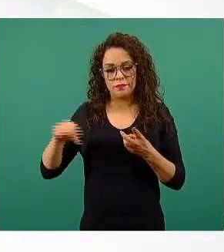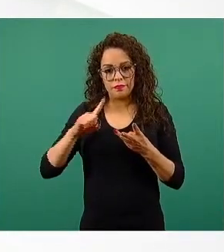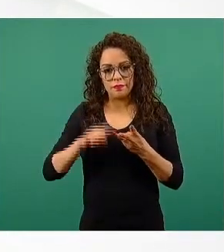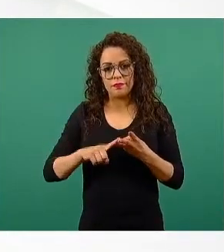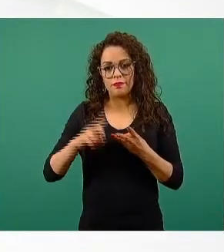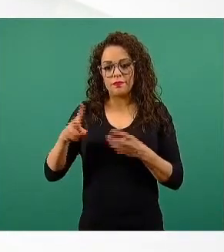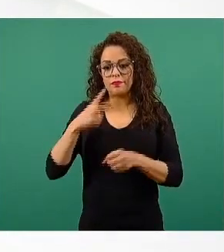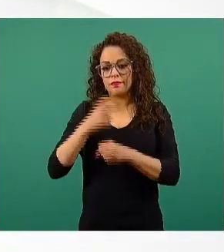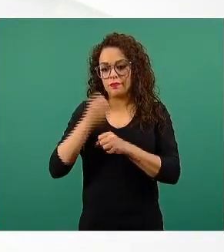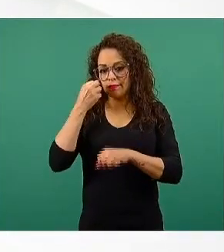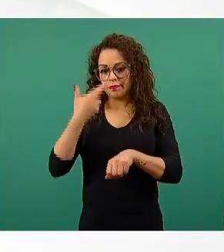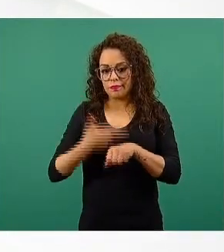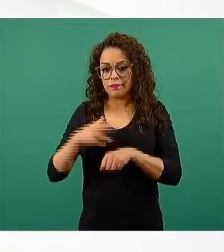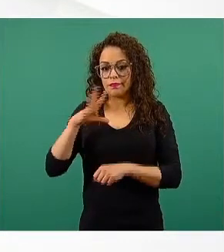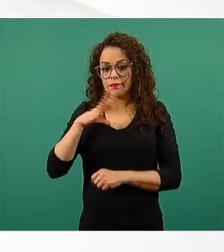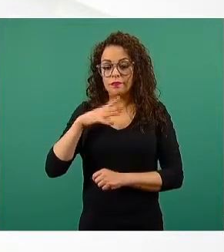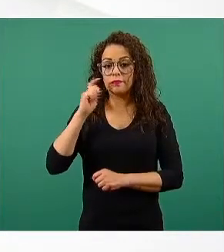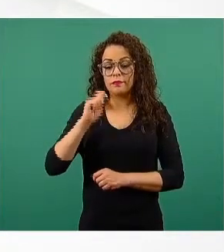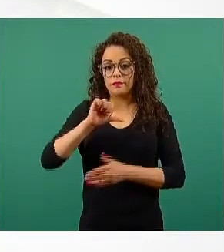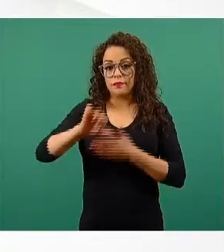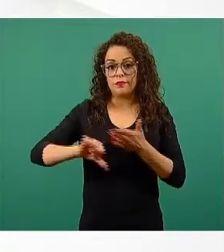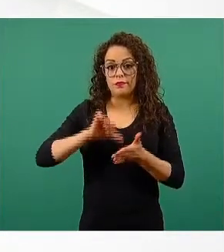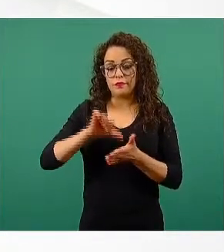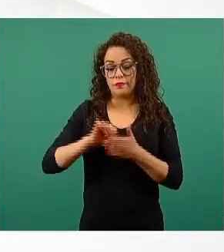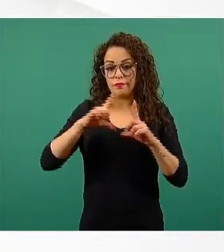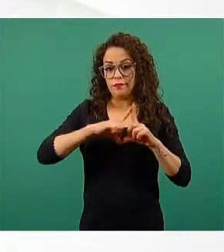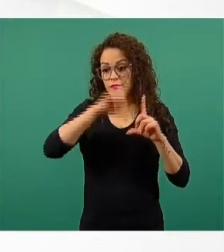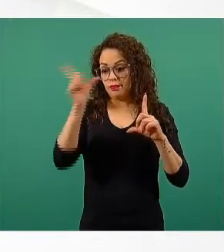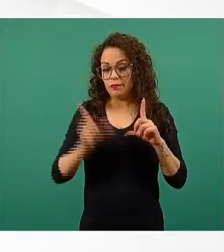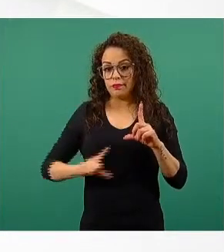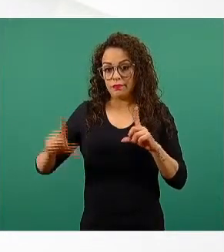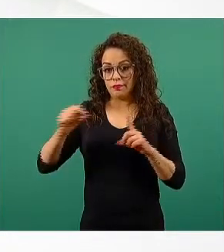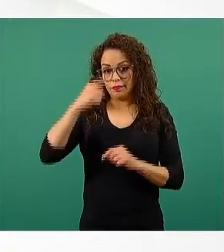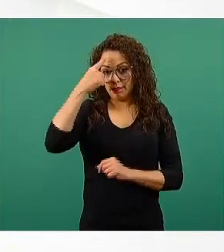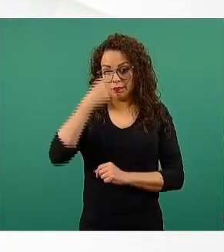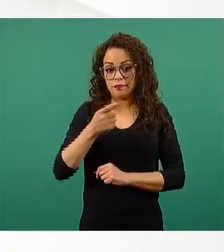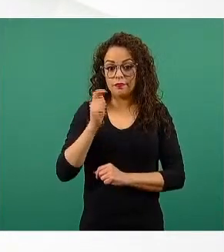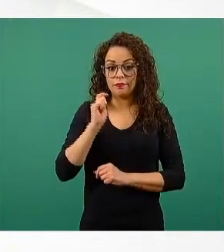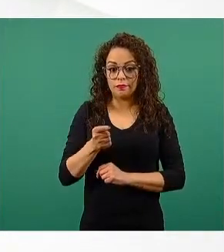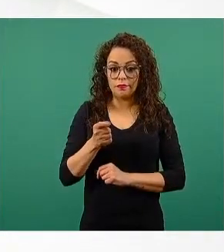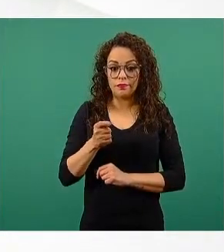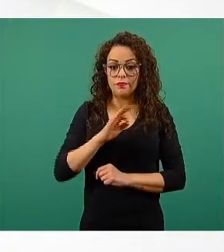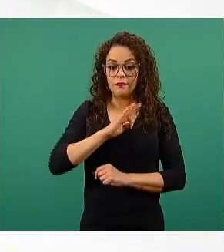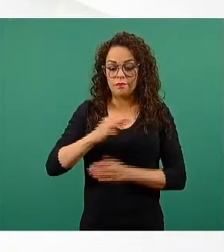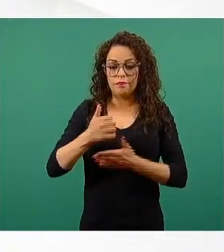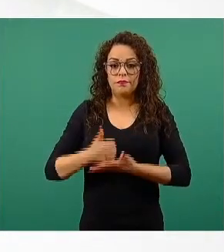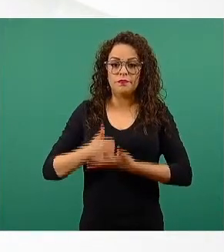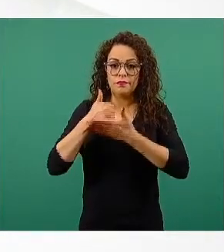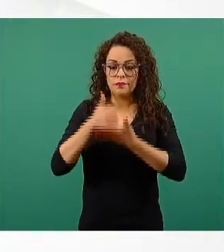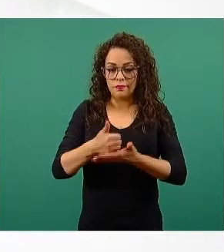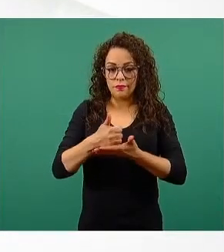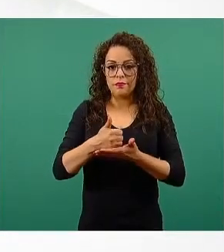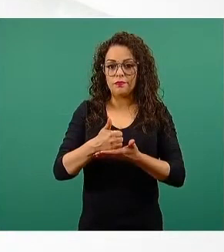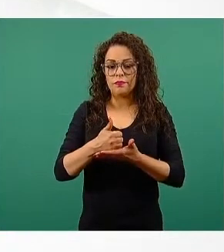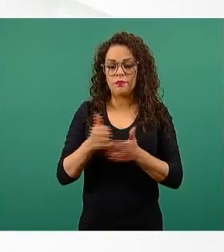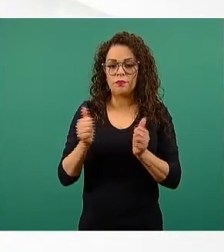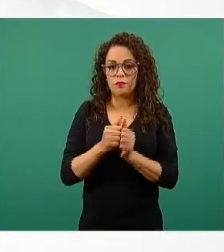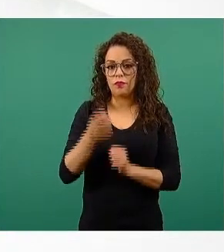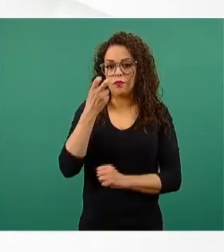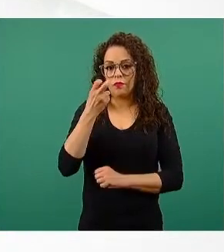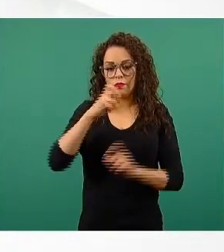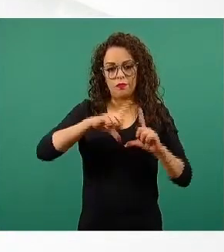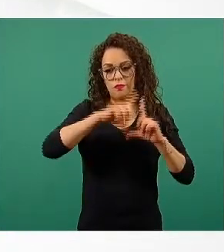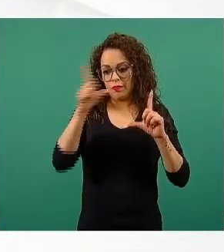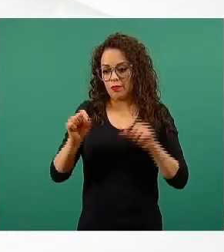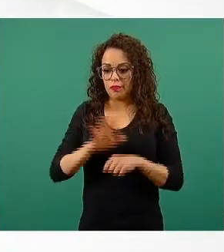que tiene los centros nacionales que están también en esta parte frontal, guiándonos para el Programa